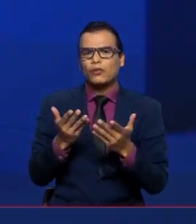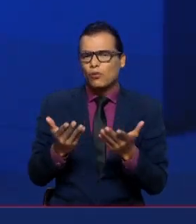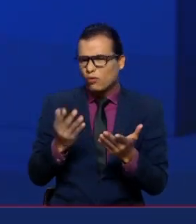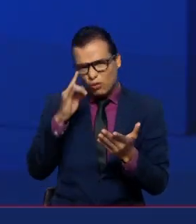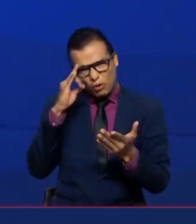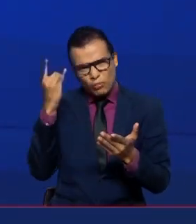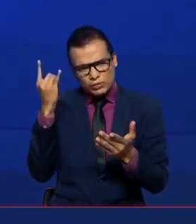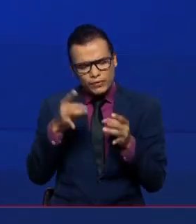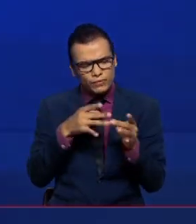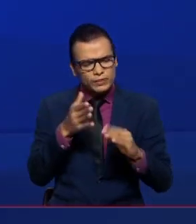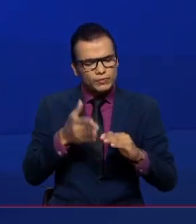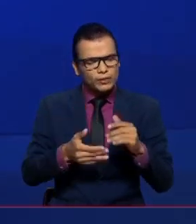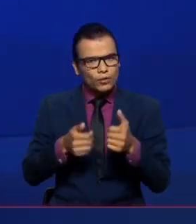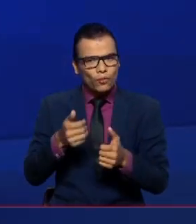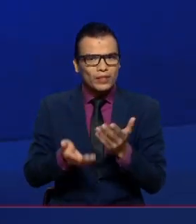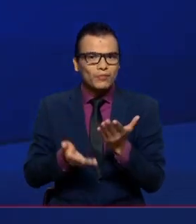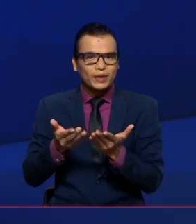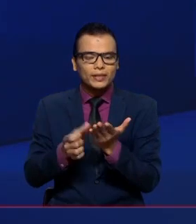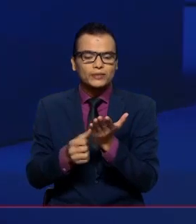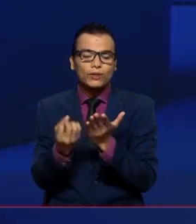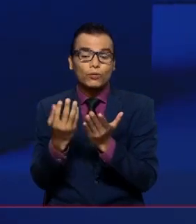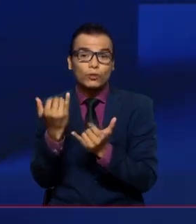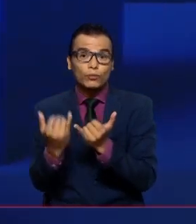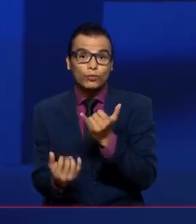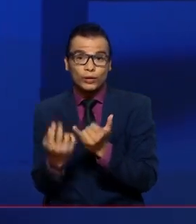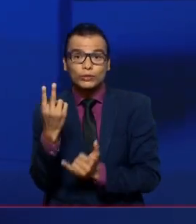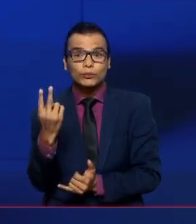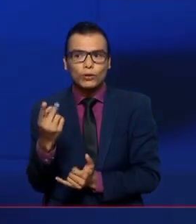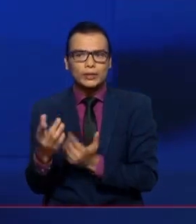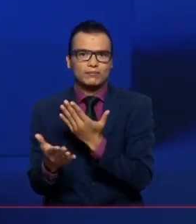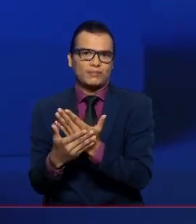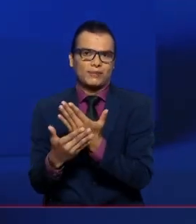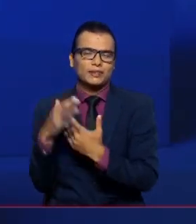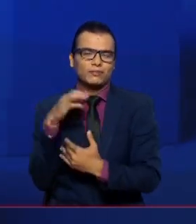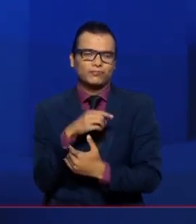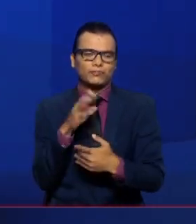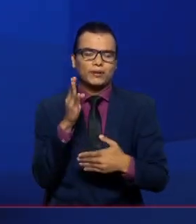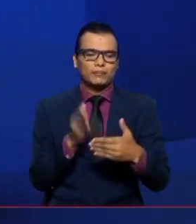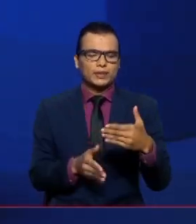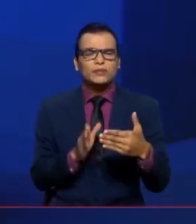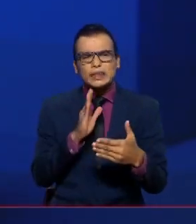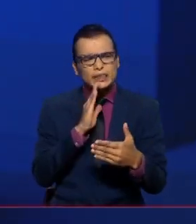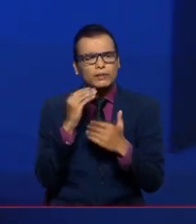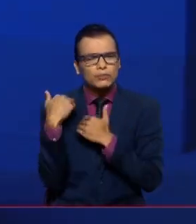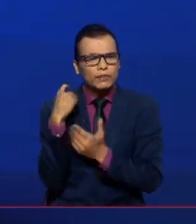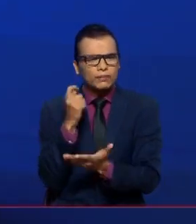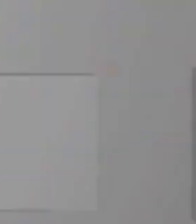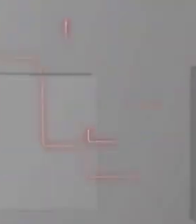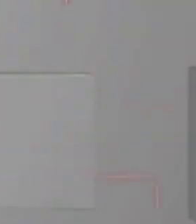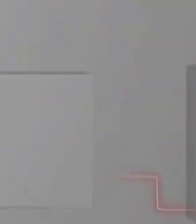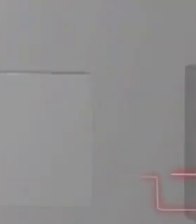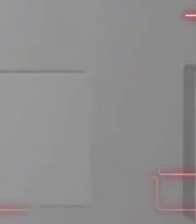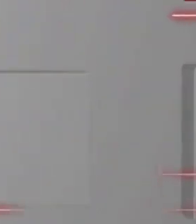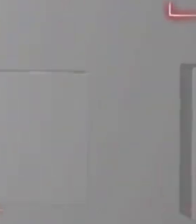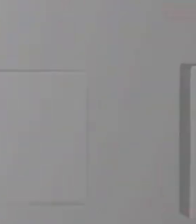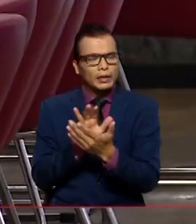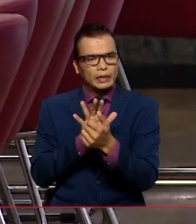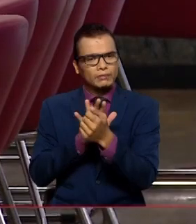últimos dígitos de la cédula de ciudadanía. A continuación les contamos quiénes deben hacerlo.